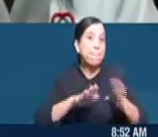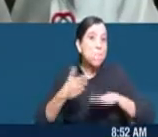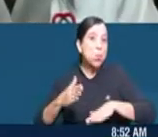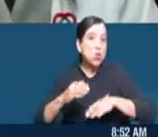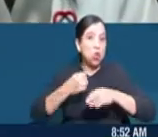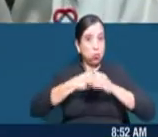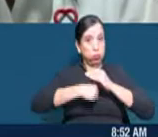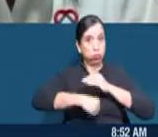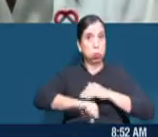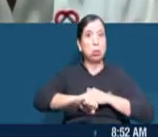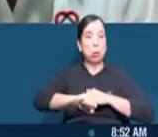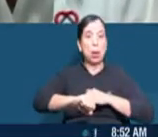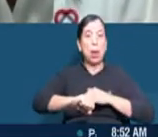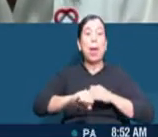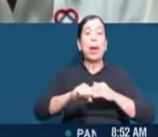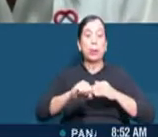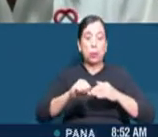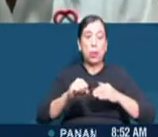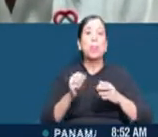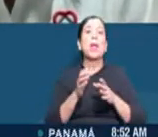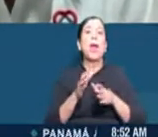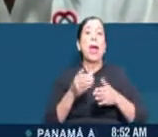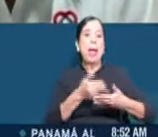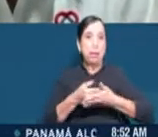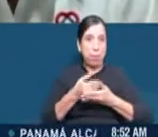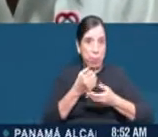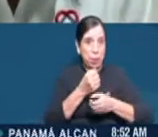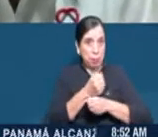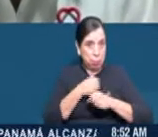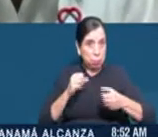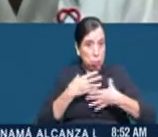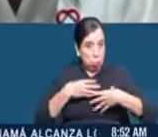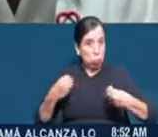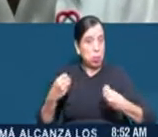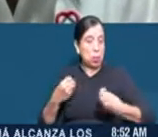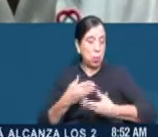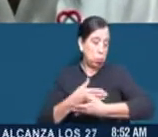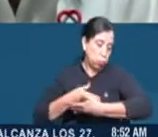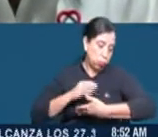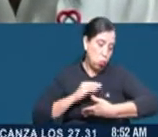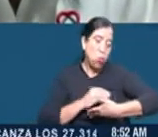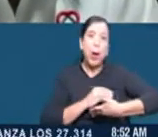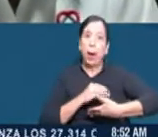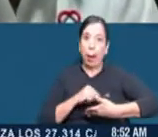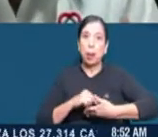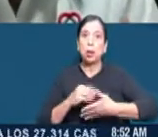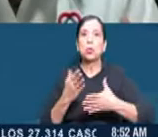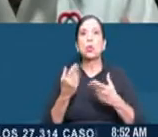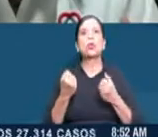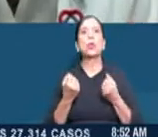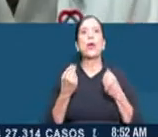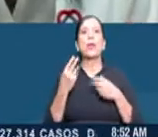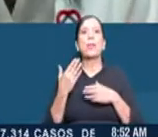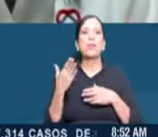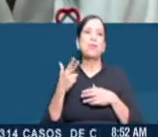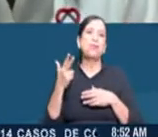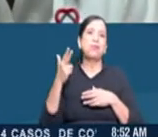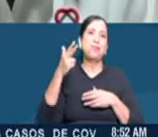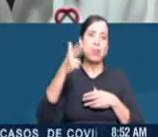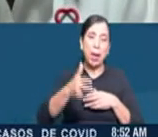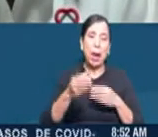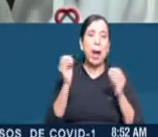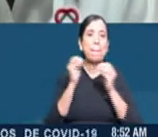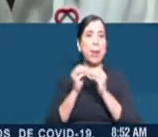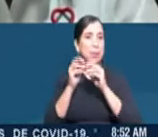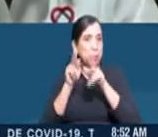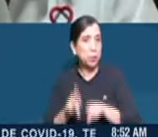al hospital, pero pues en este momento, como quien dice, no tiene nada. Entonces nosotros queríamos llegar a más